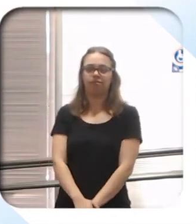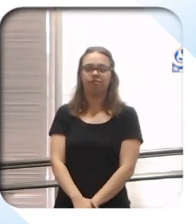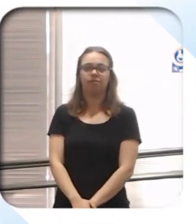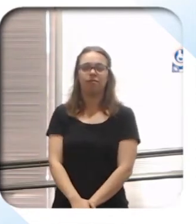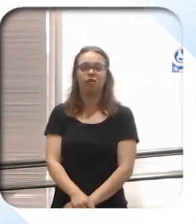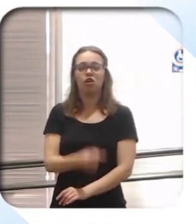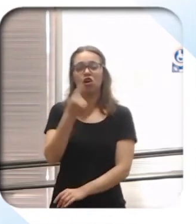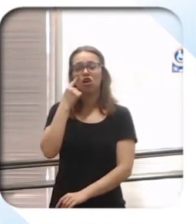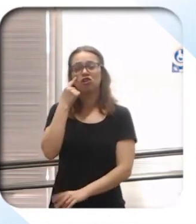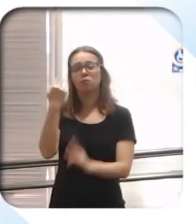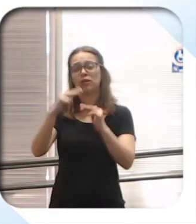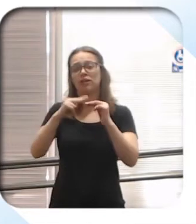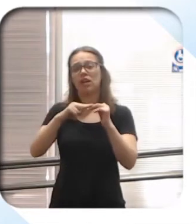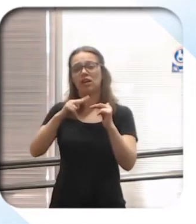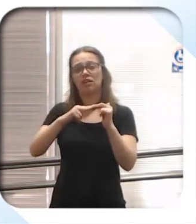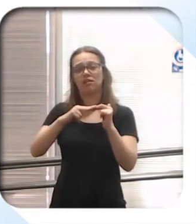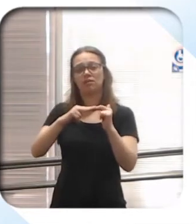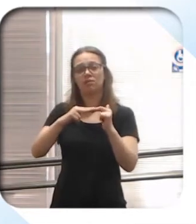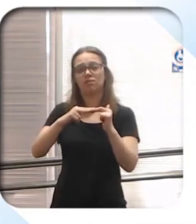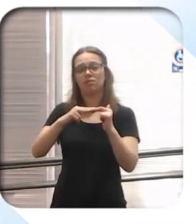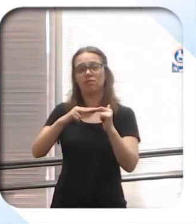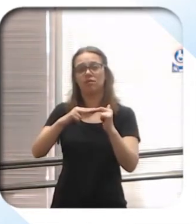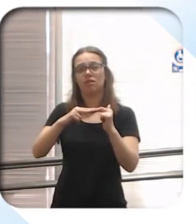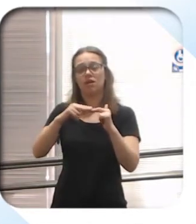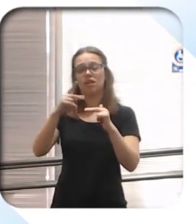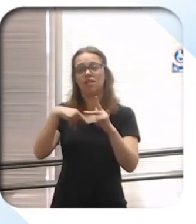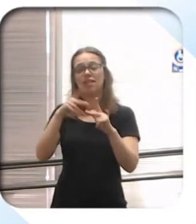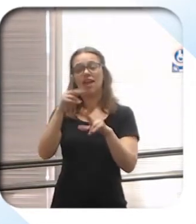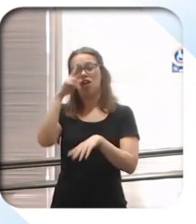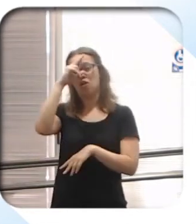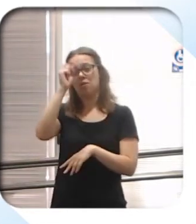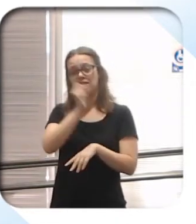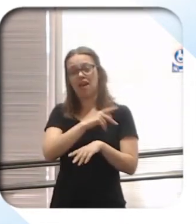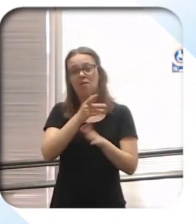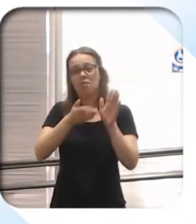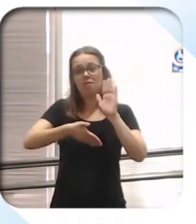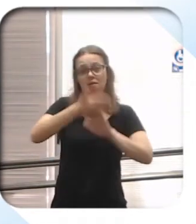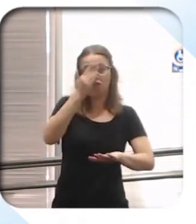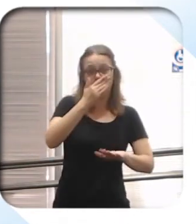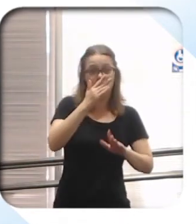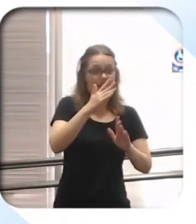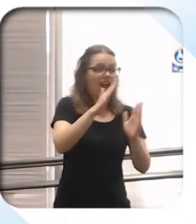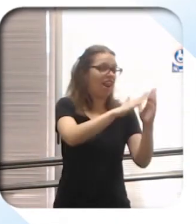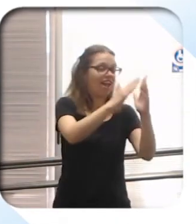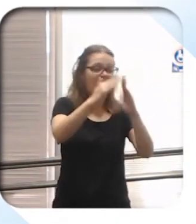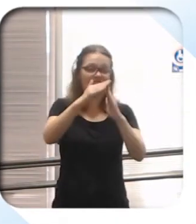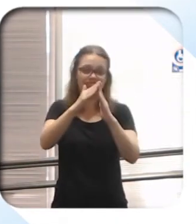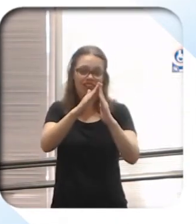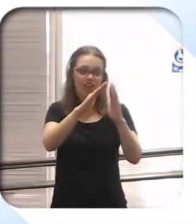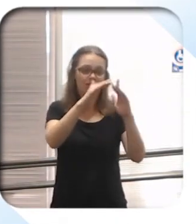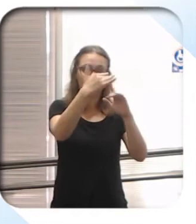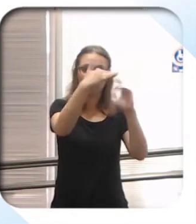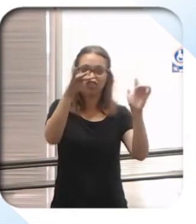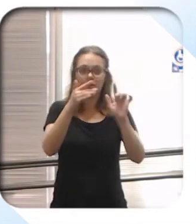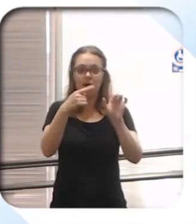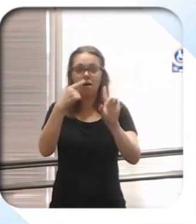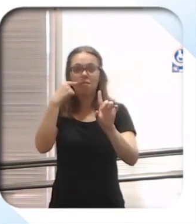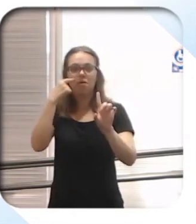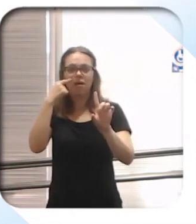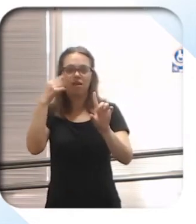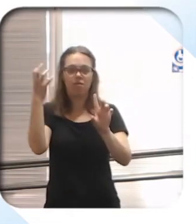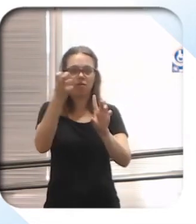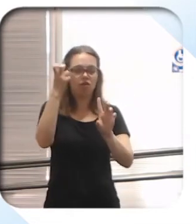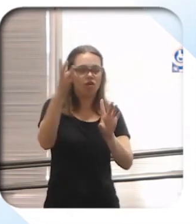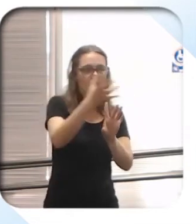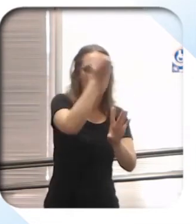Lo conocí por internet. Del hospital me fui a verlo al asentamiento donde vivía. Mis padres me tuvieron que ir a